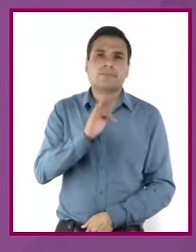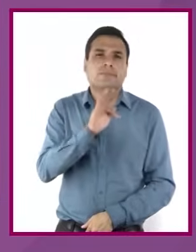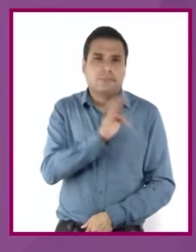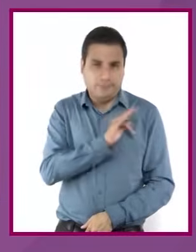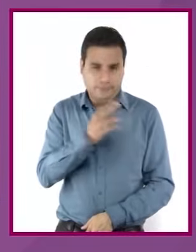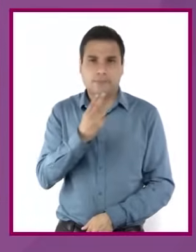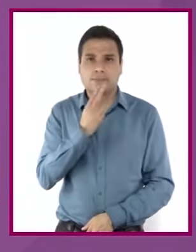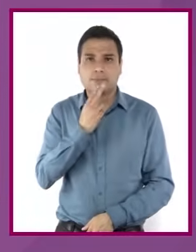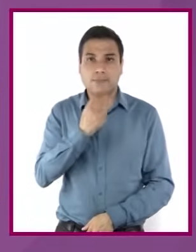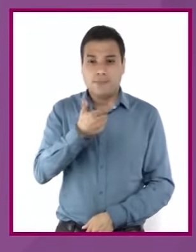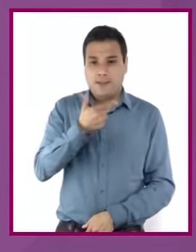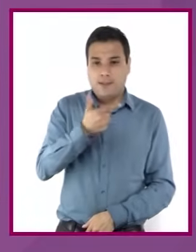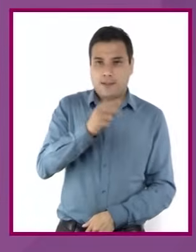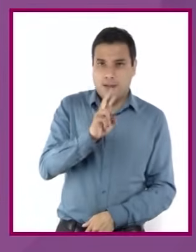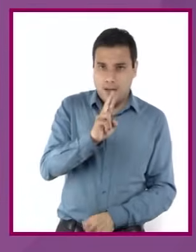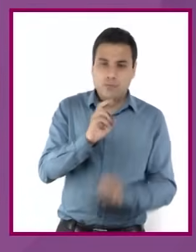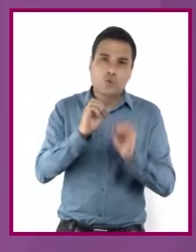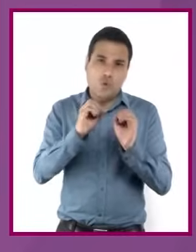o kilogramos,